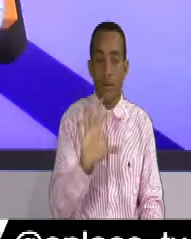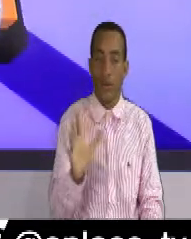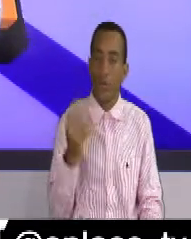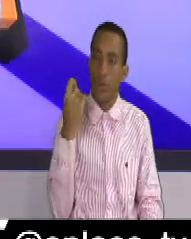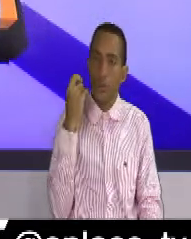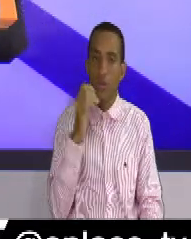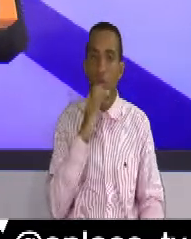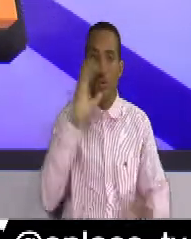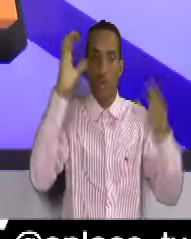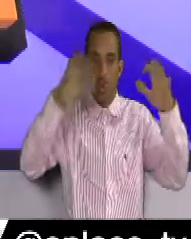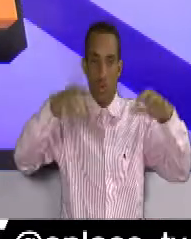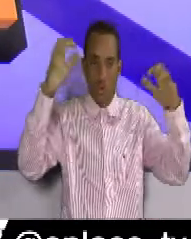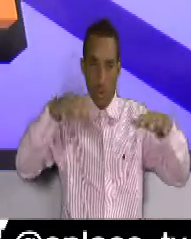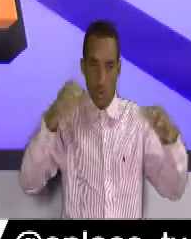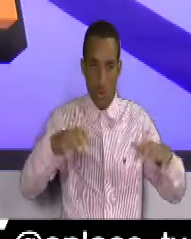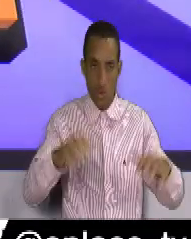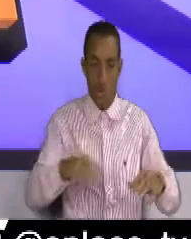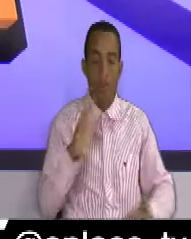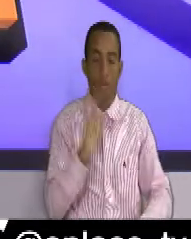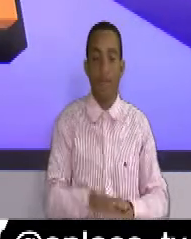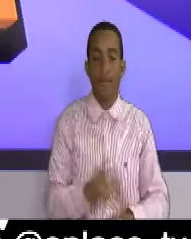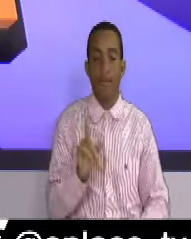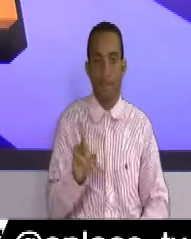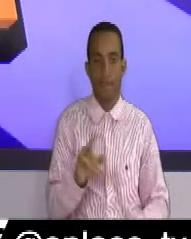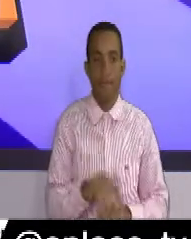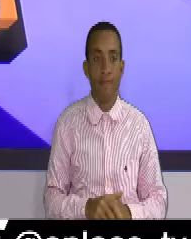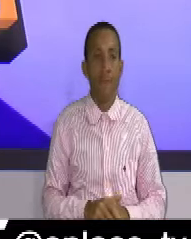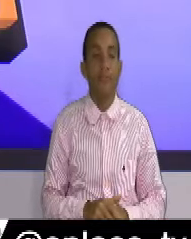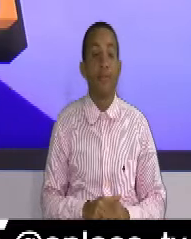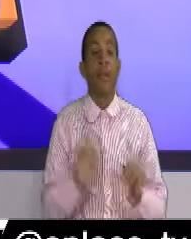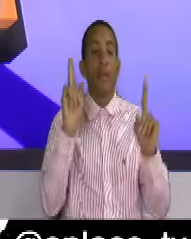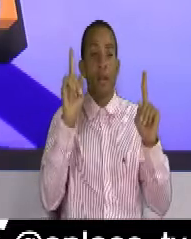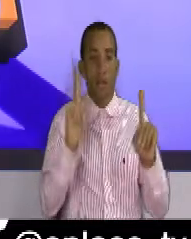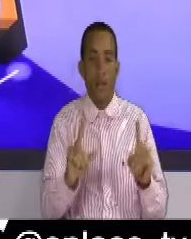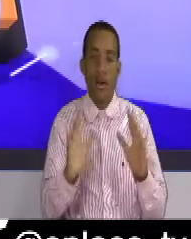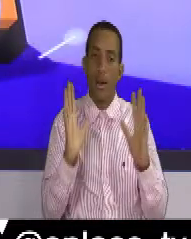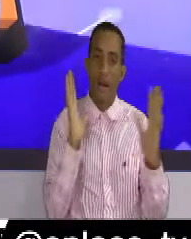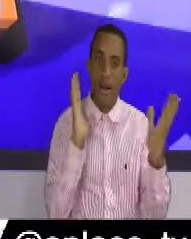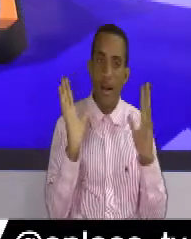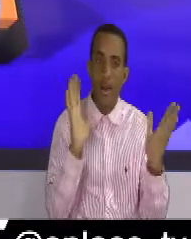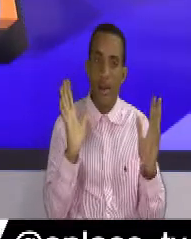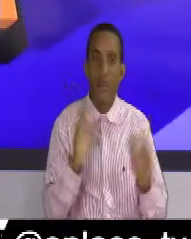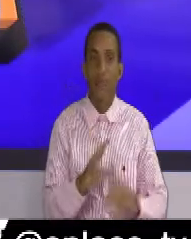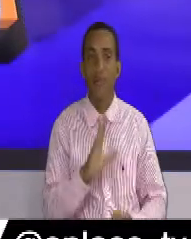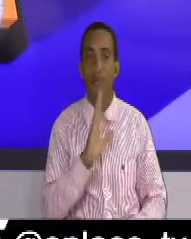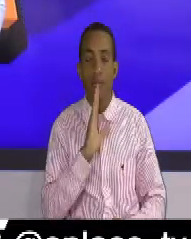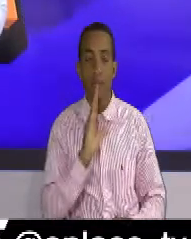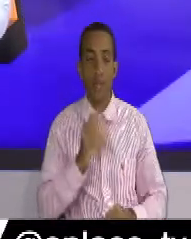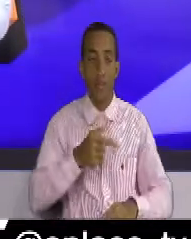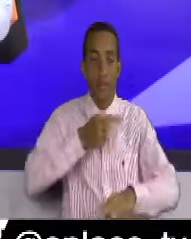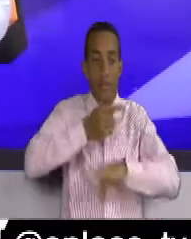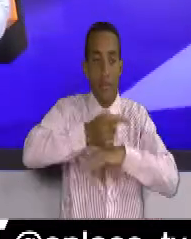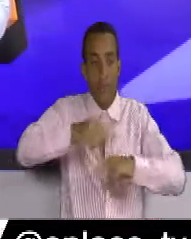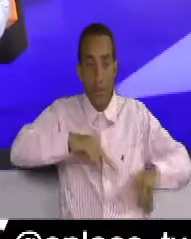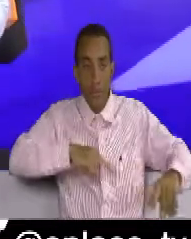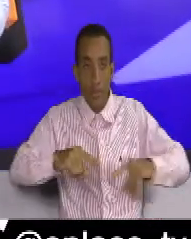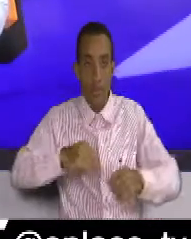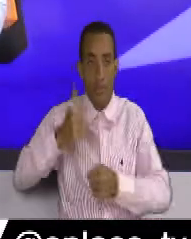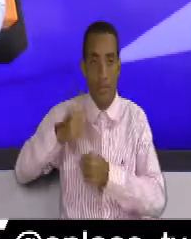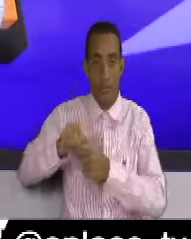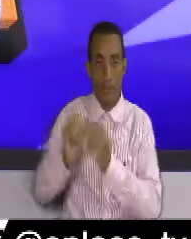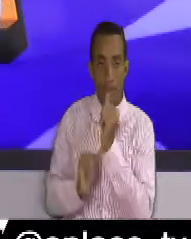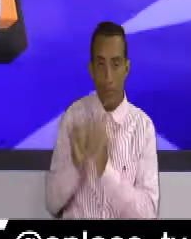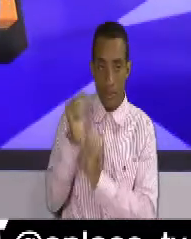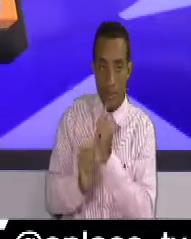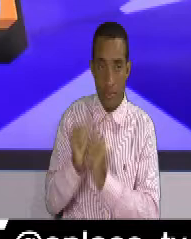lluvias registradas en Barranca Bermeja. También les estaremos hablando sobre el pronunciamiento que hizo el gerente de la refinería de Barranca Bermeja, el ingeniero